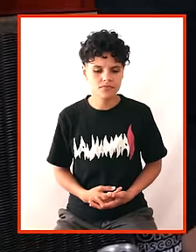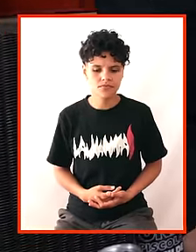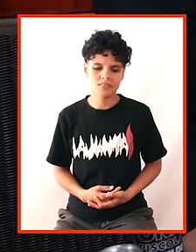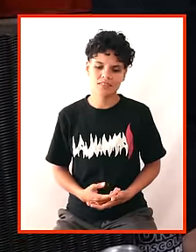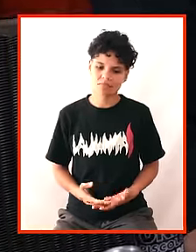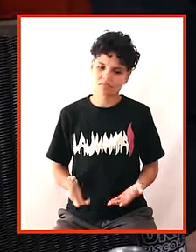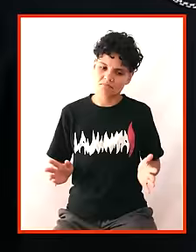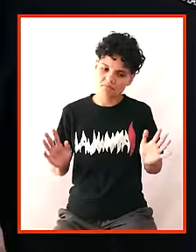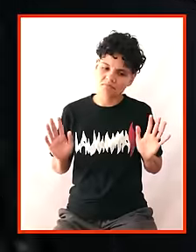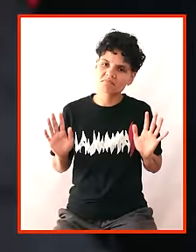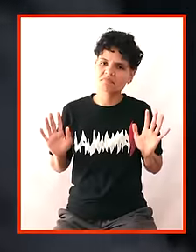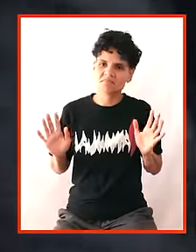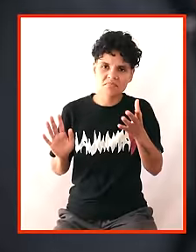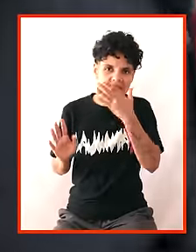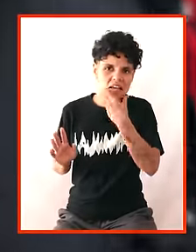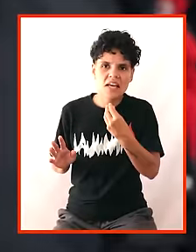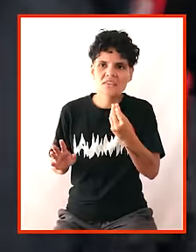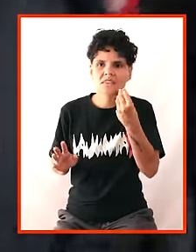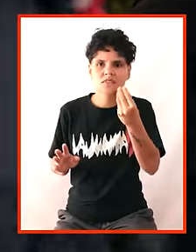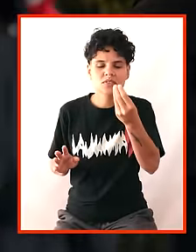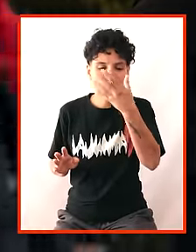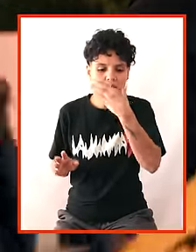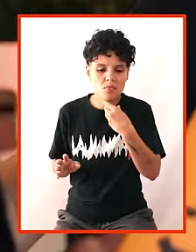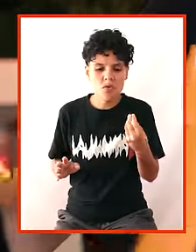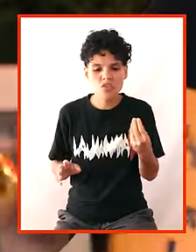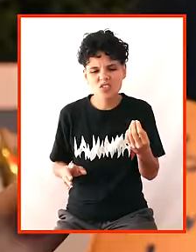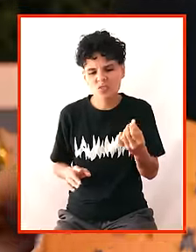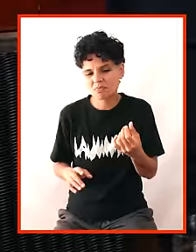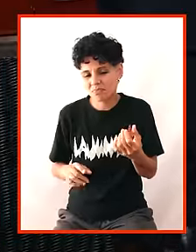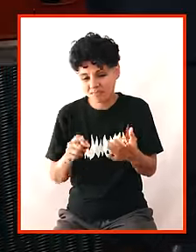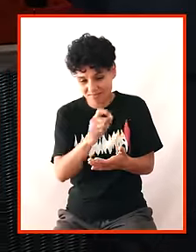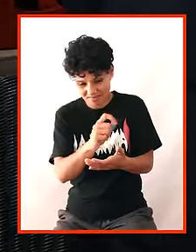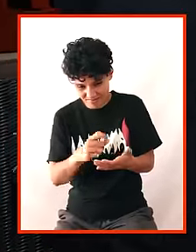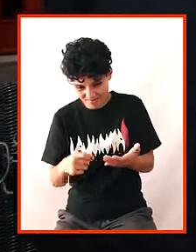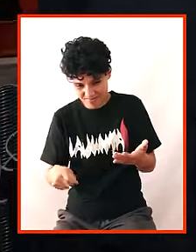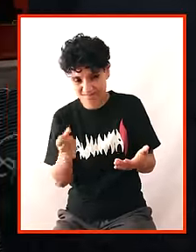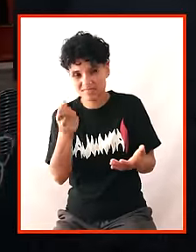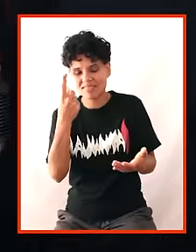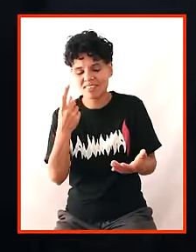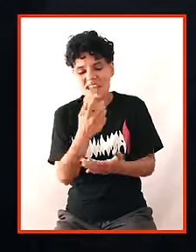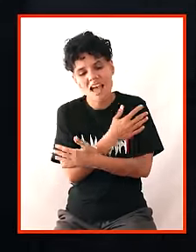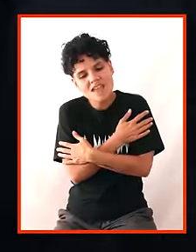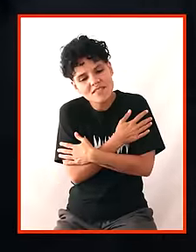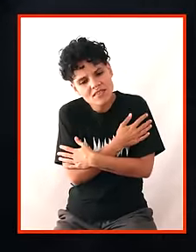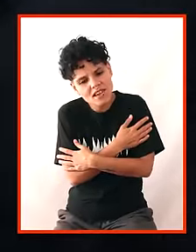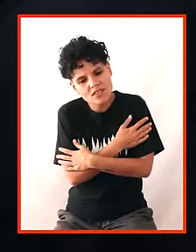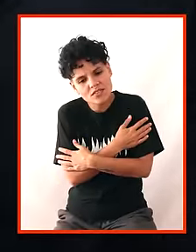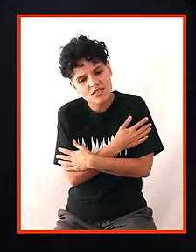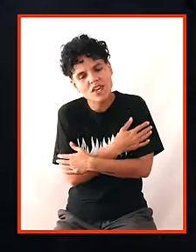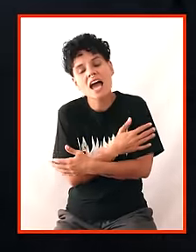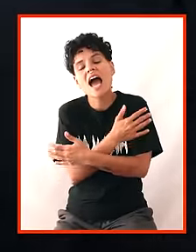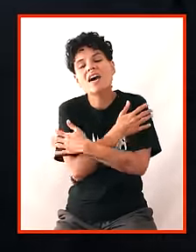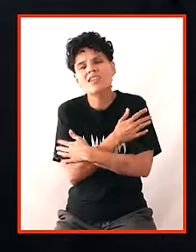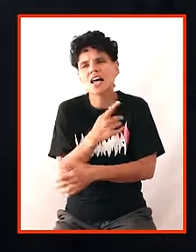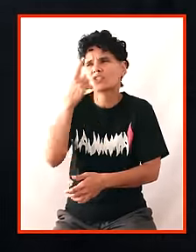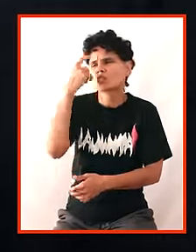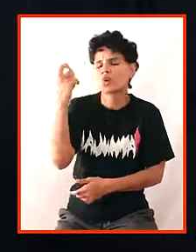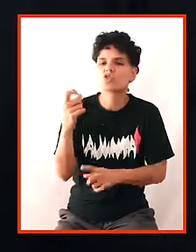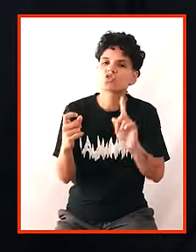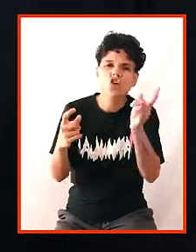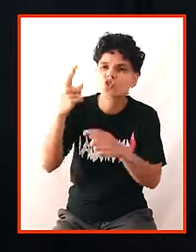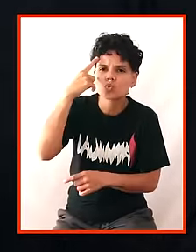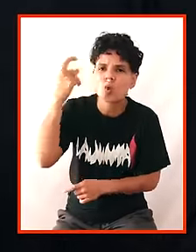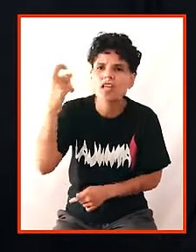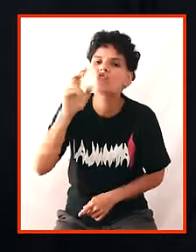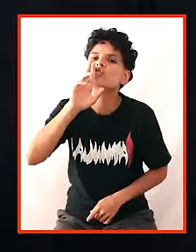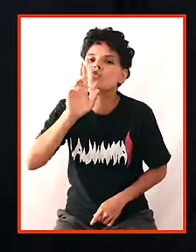Qué lindo. Hermoso chiquillo. Ahí está. No sé si se entiende lo que dice. Abrazos, sueños con afecto. No, dice sureños. Sureños.